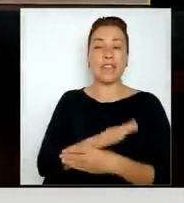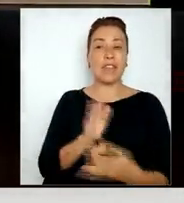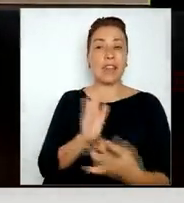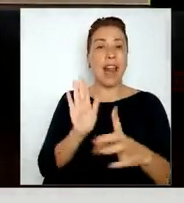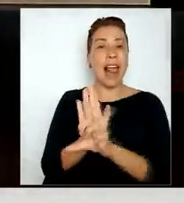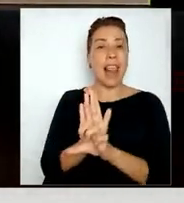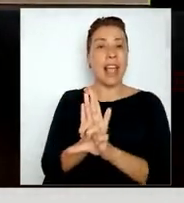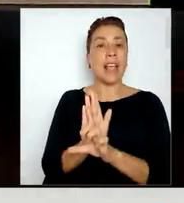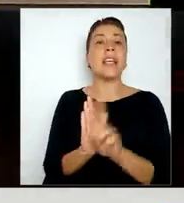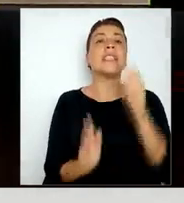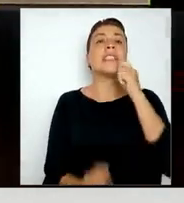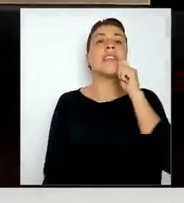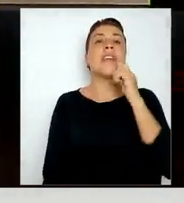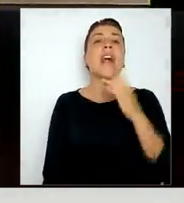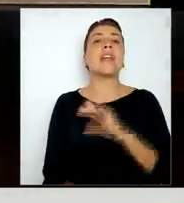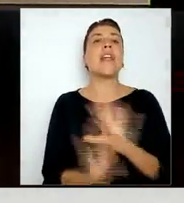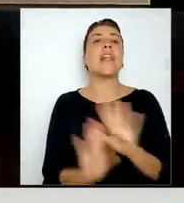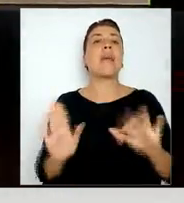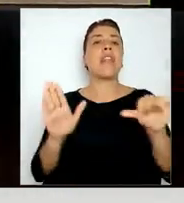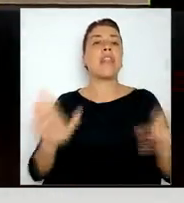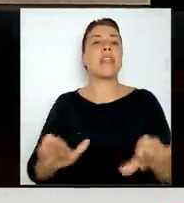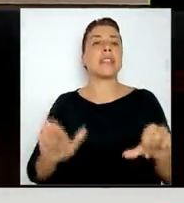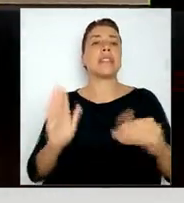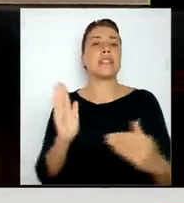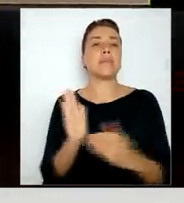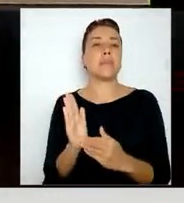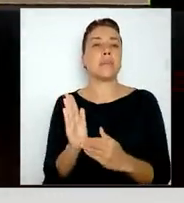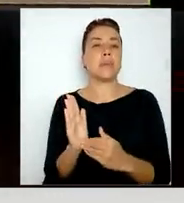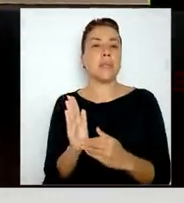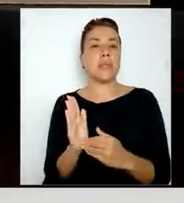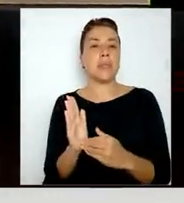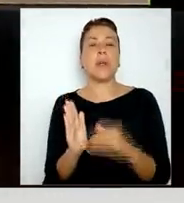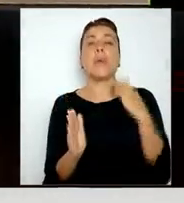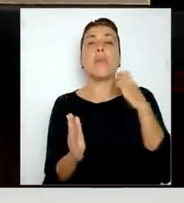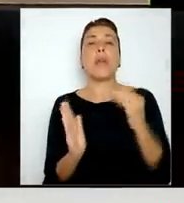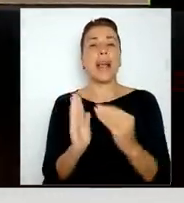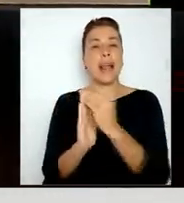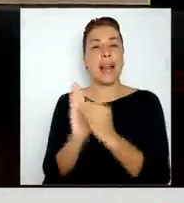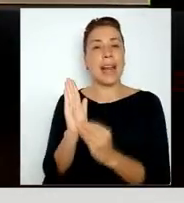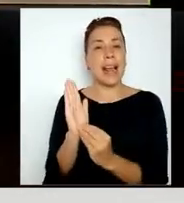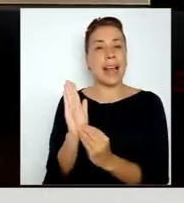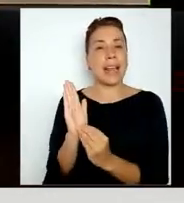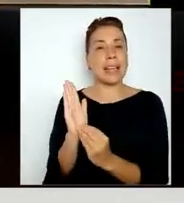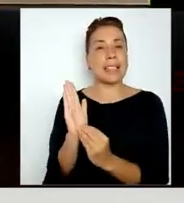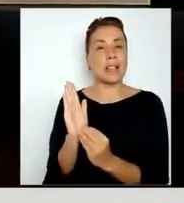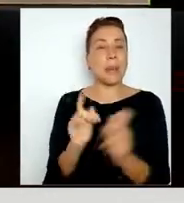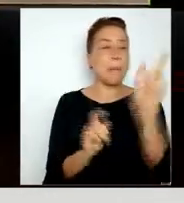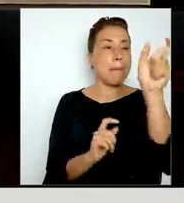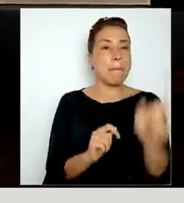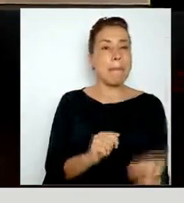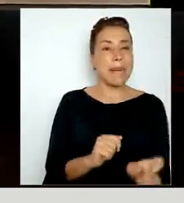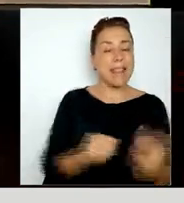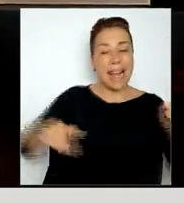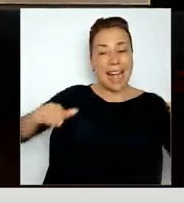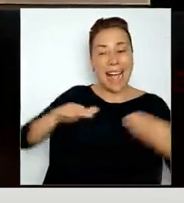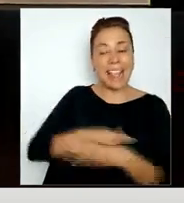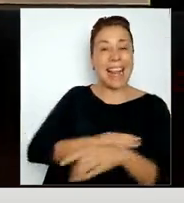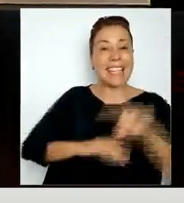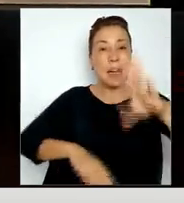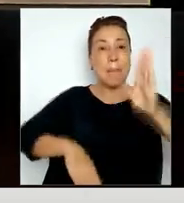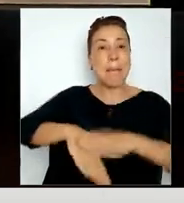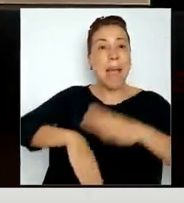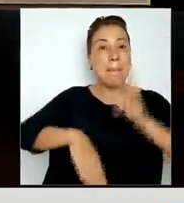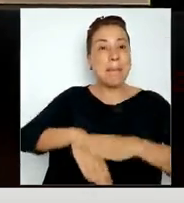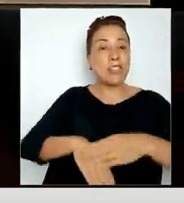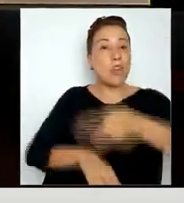dieciséis mil porque el registro de personas que ingresan de manera irregular ilegal a nuestro país es a través